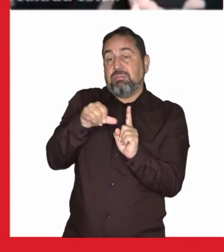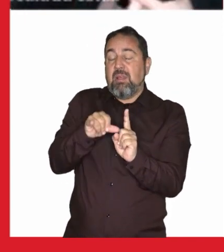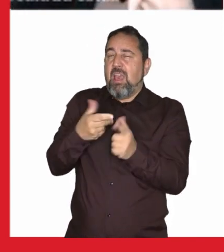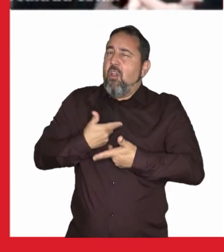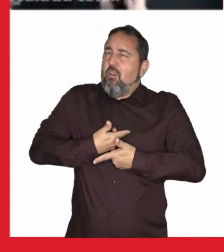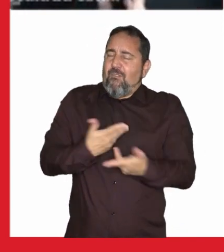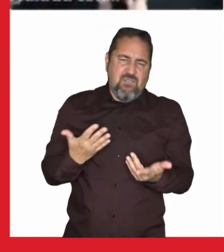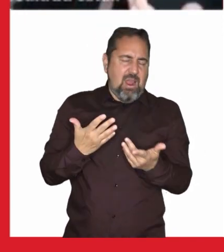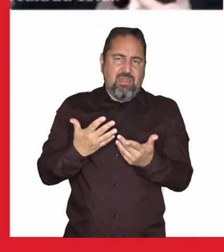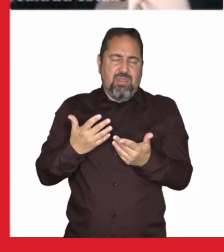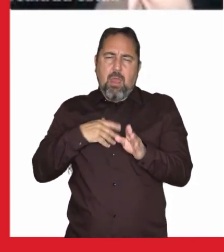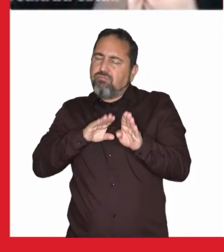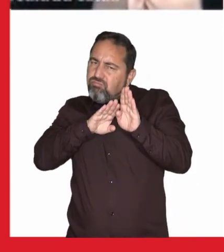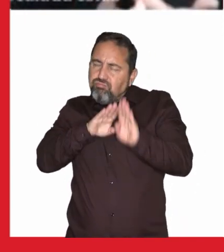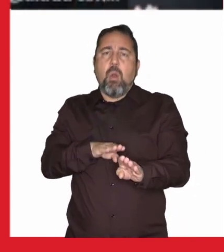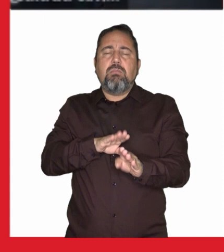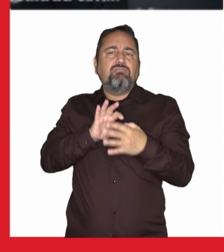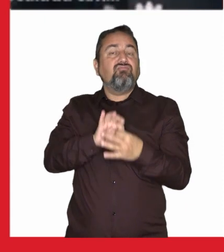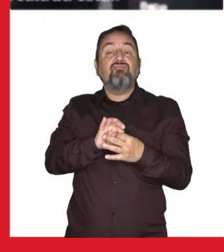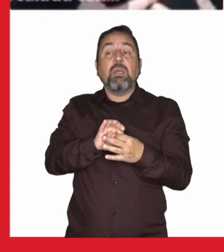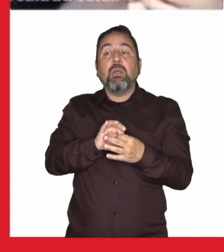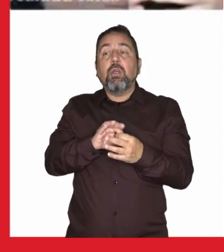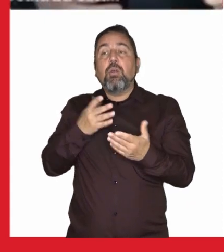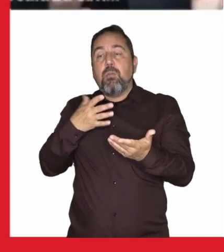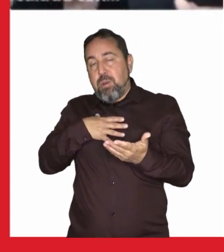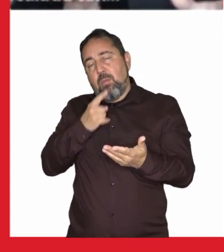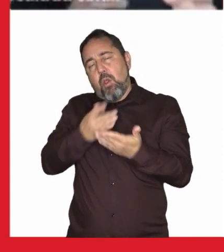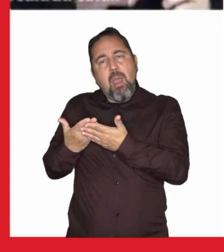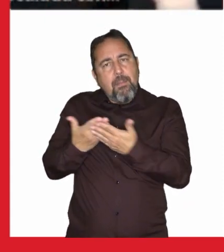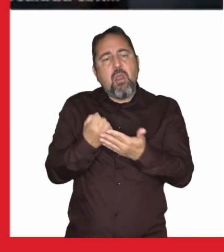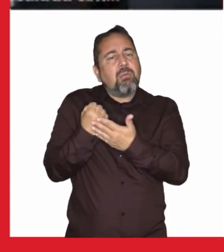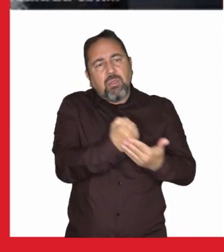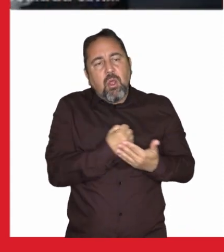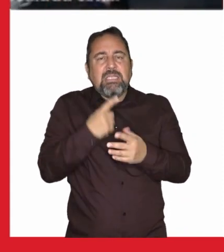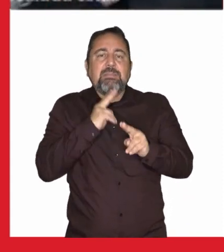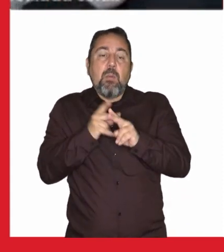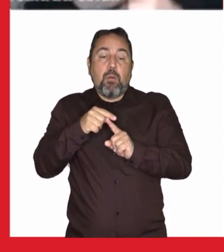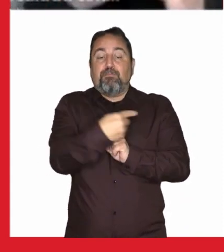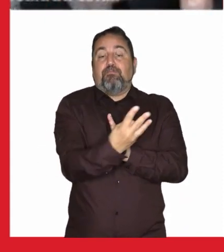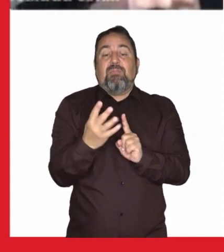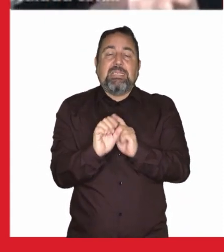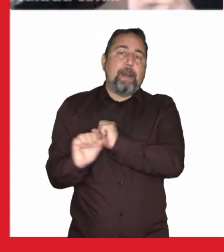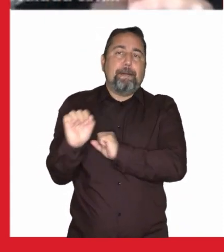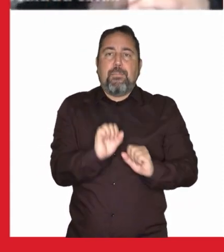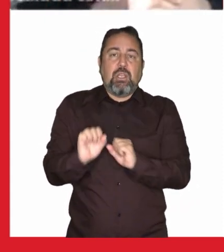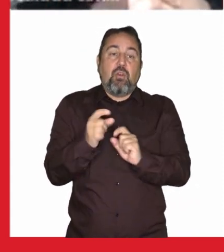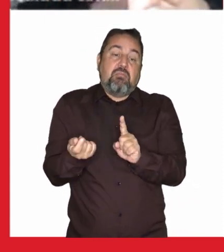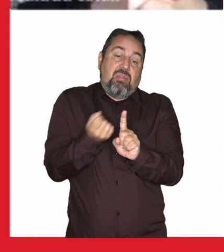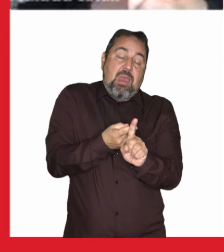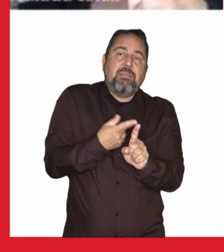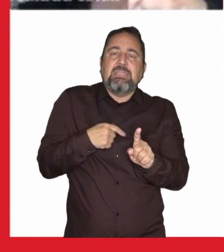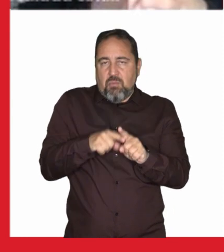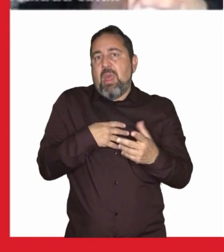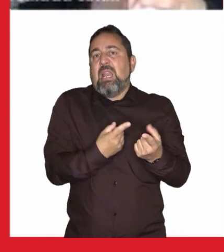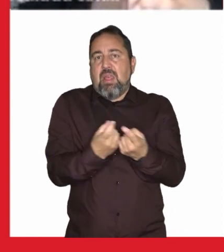más próximo, de máxima confianza, absolutamente fiel, puede hacer un arrope y darle una protección que es